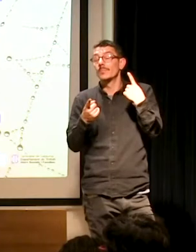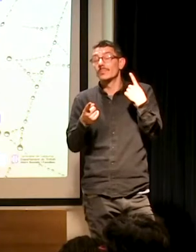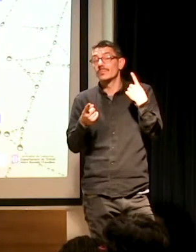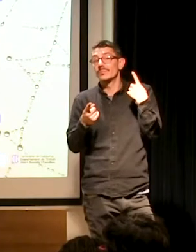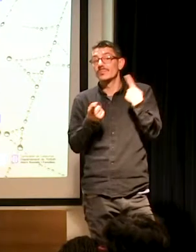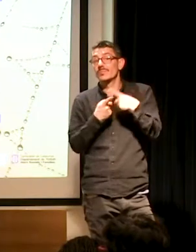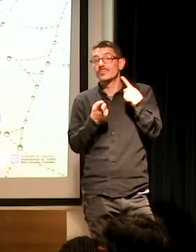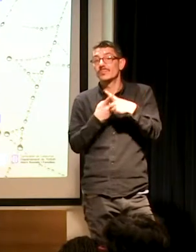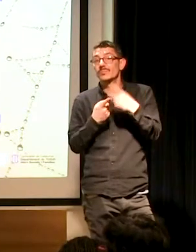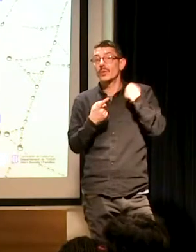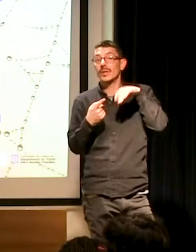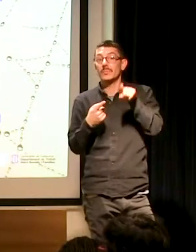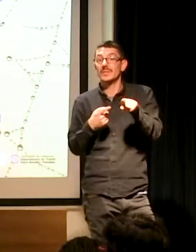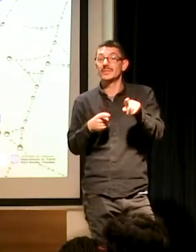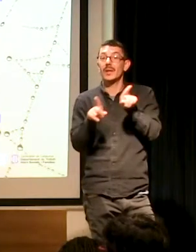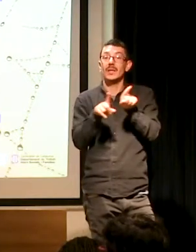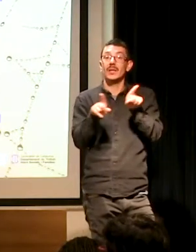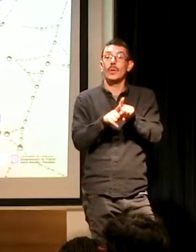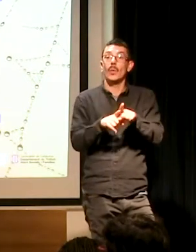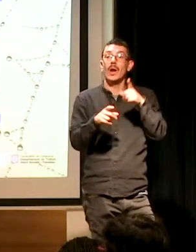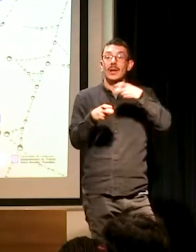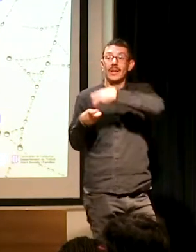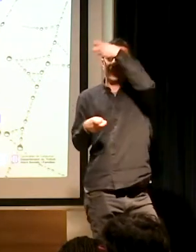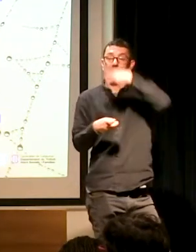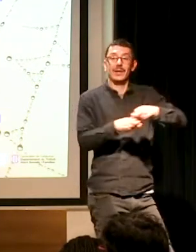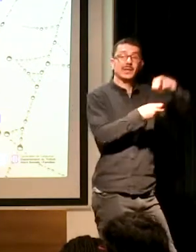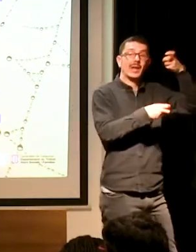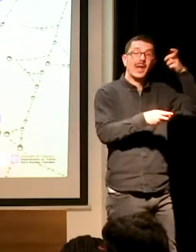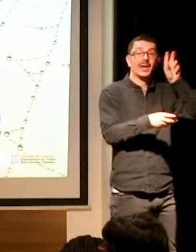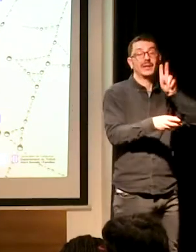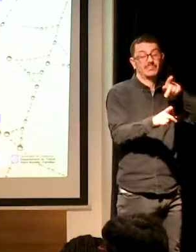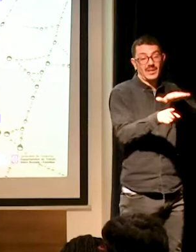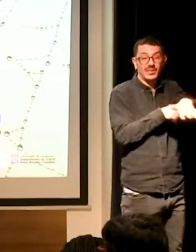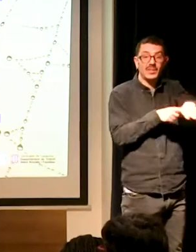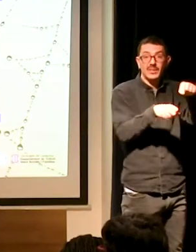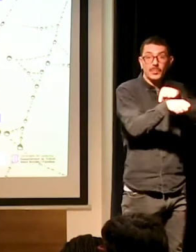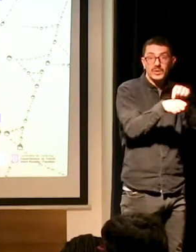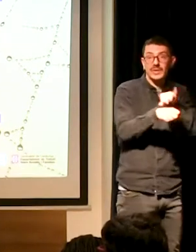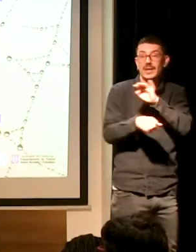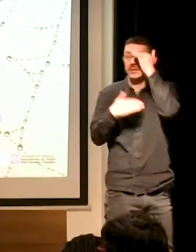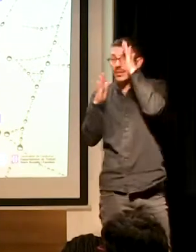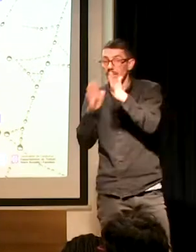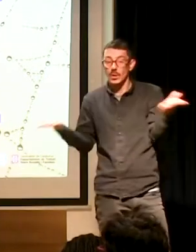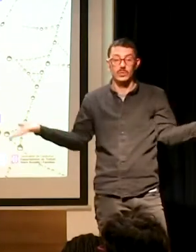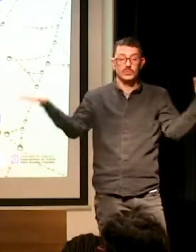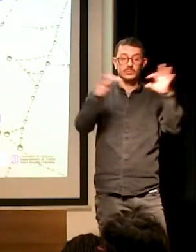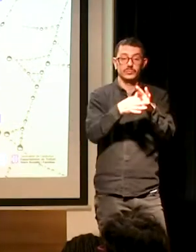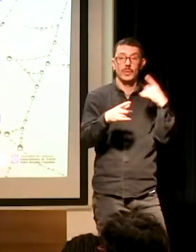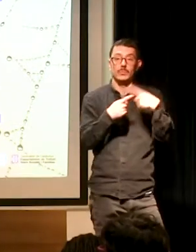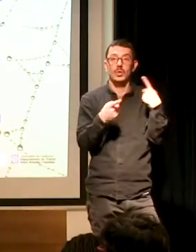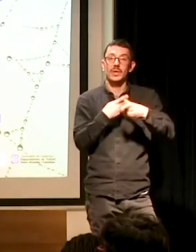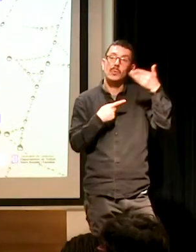que ponen en relación estas dos patas de trabajo, la incidencia política y la atención, porque es súper importante que cuando hacemos incidencia y